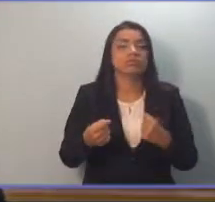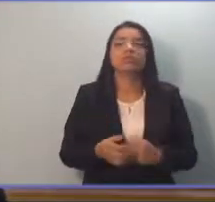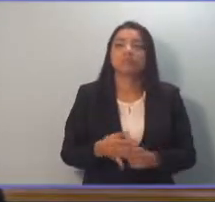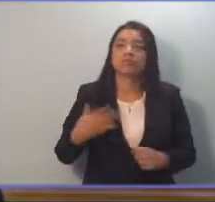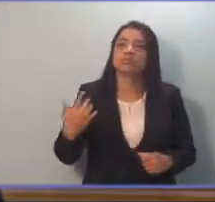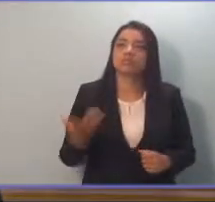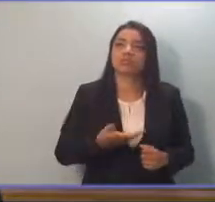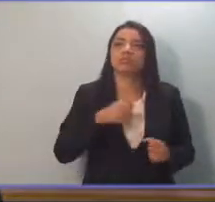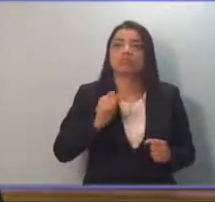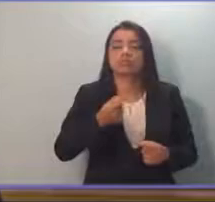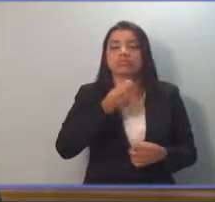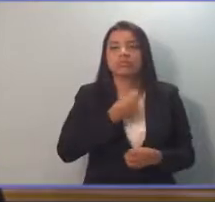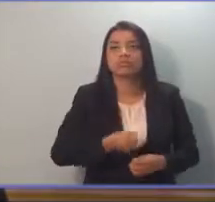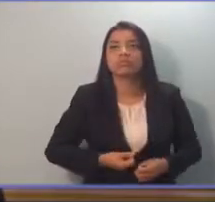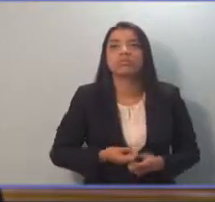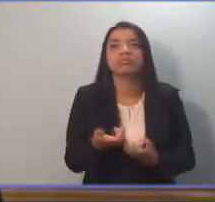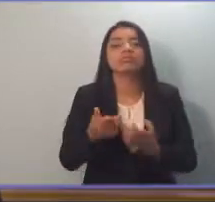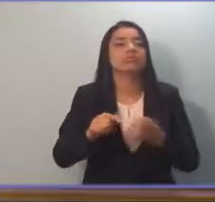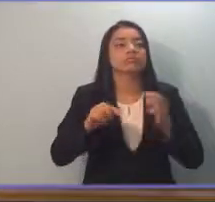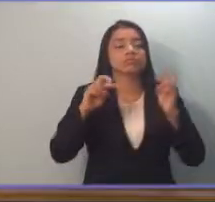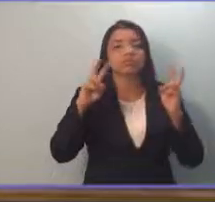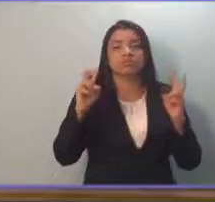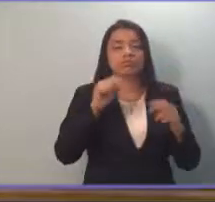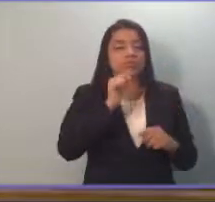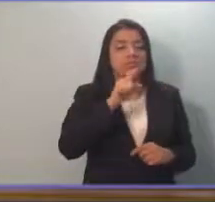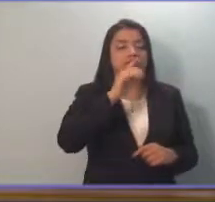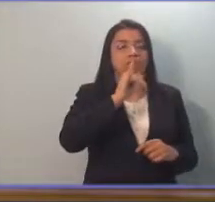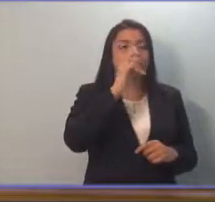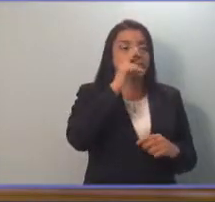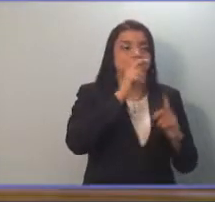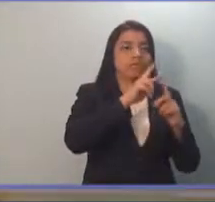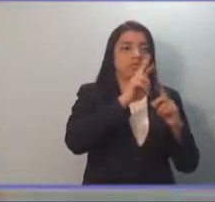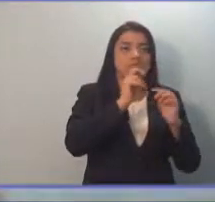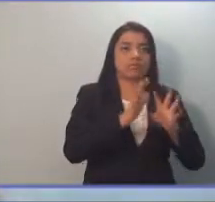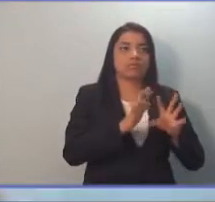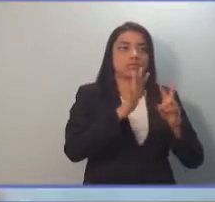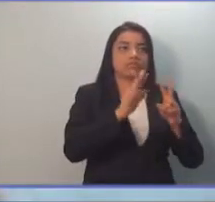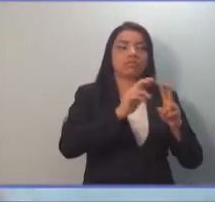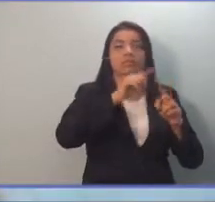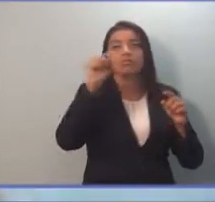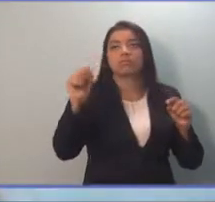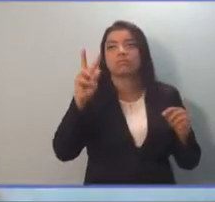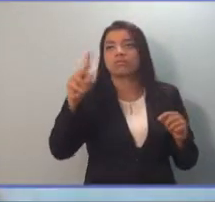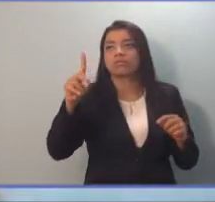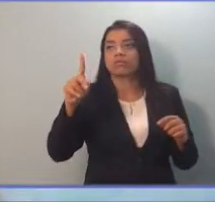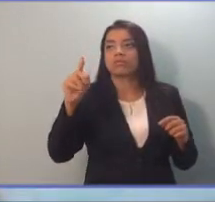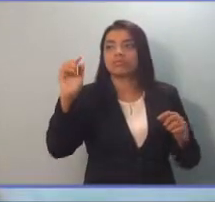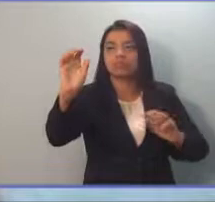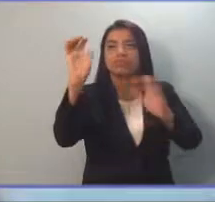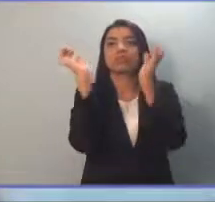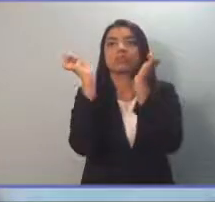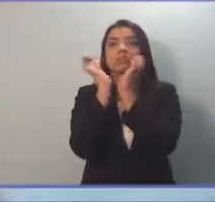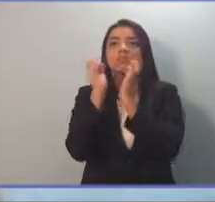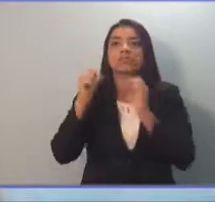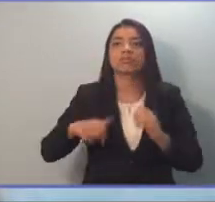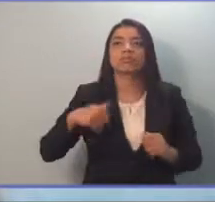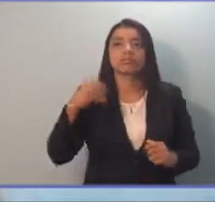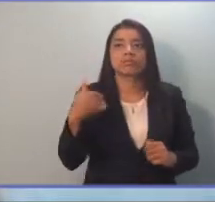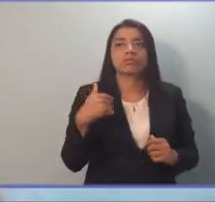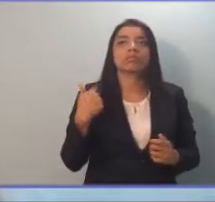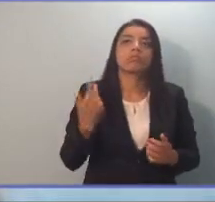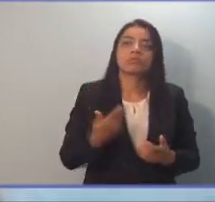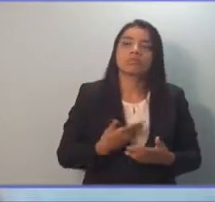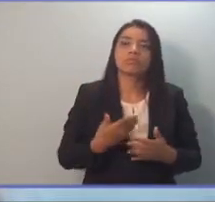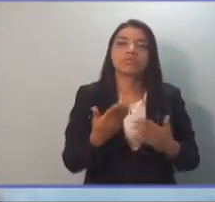Podemos informar que en el periodo del 1 de junio de 2017 al 31 de mayo del presente año, hemos ampliado